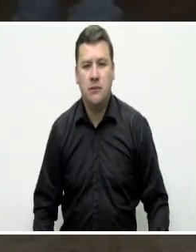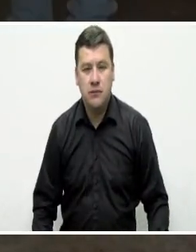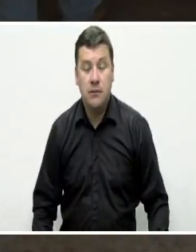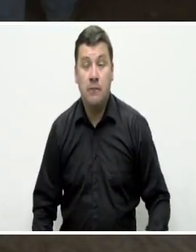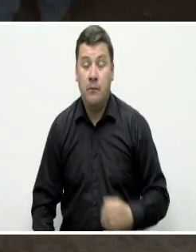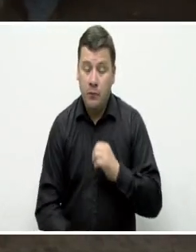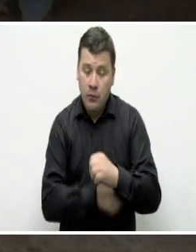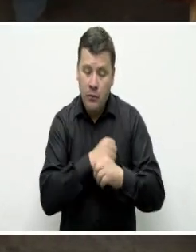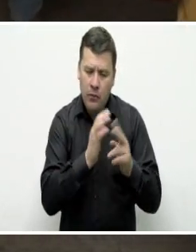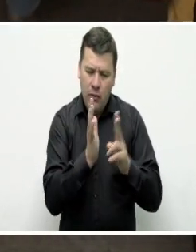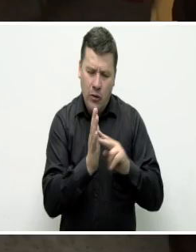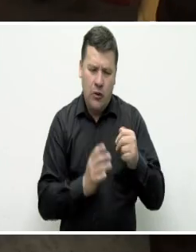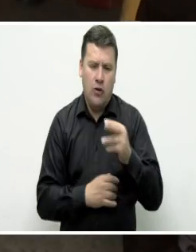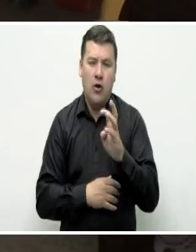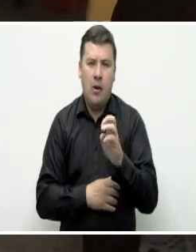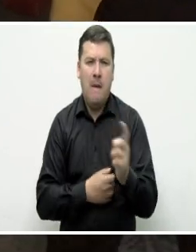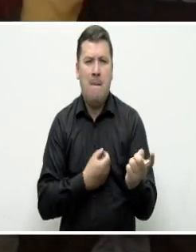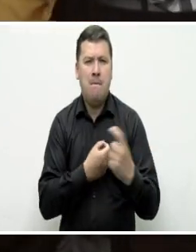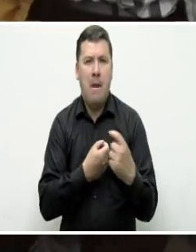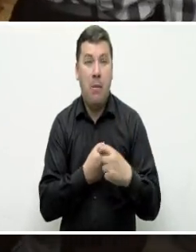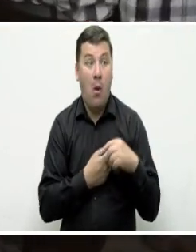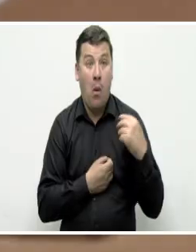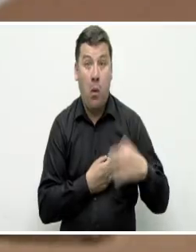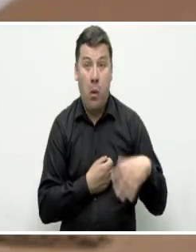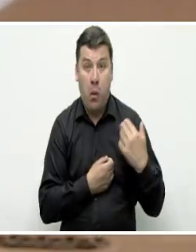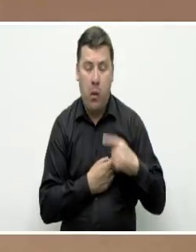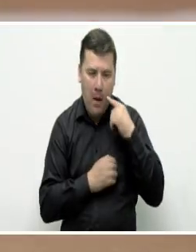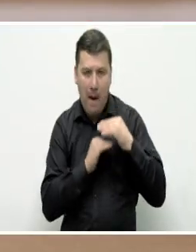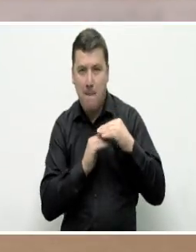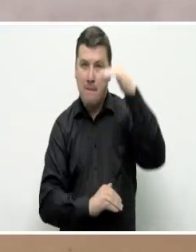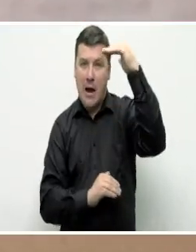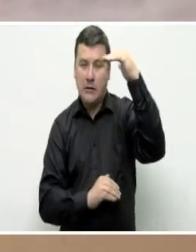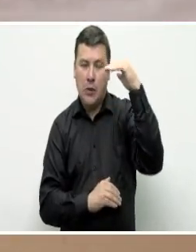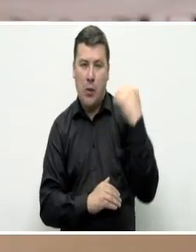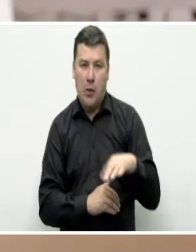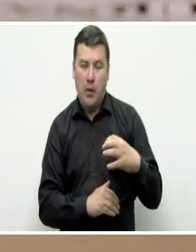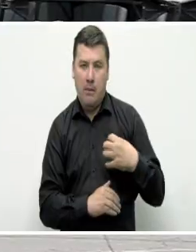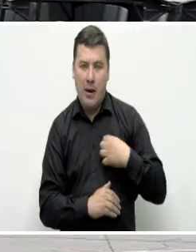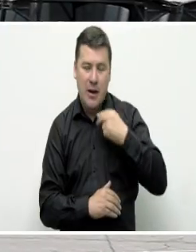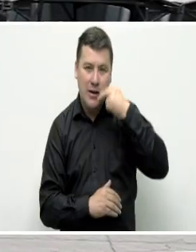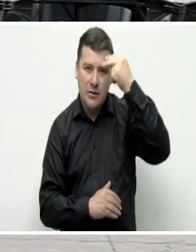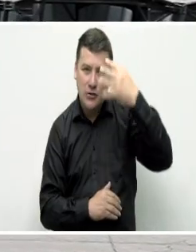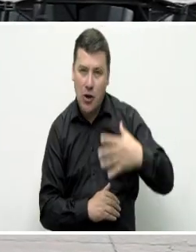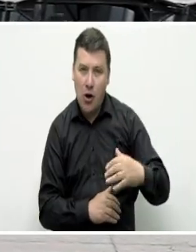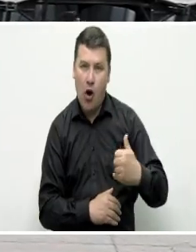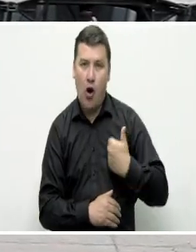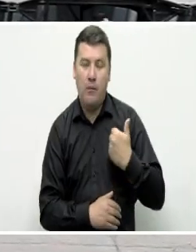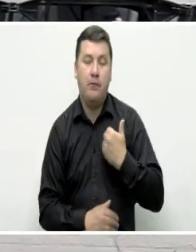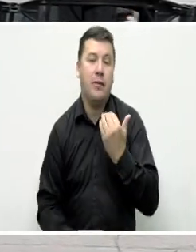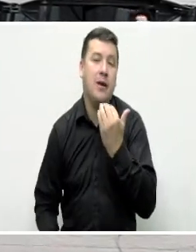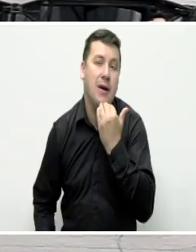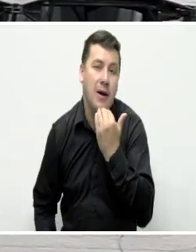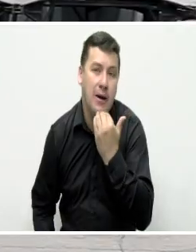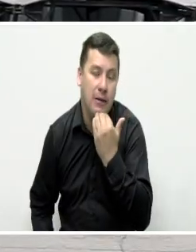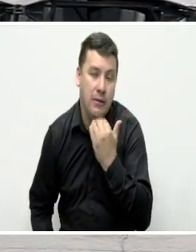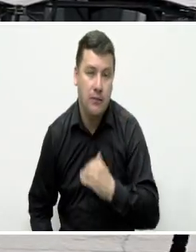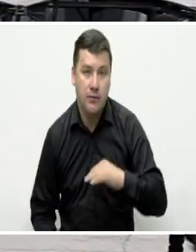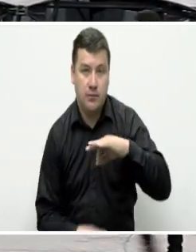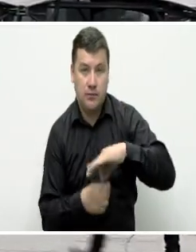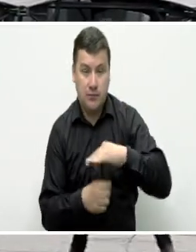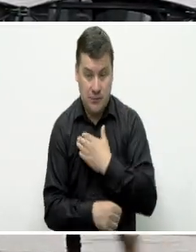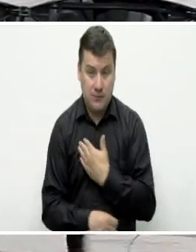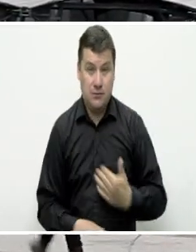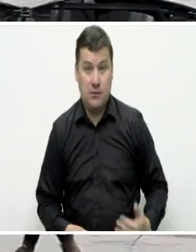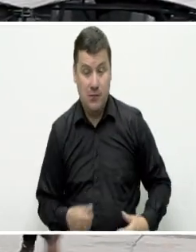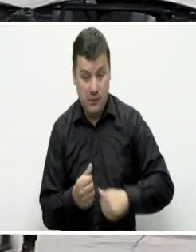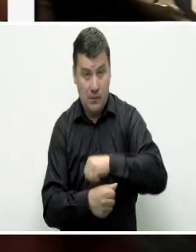elecciones de 2018 registraron la participación más alta de los últimos 20 años. Por ejemplo, en las elecciones de presidente